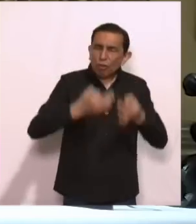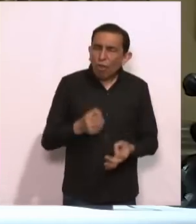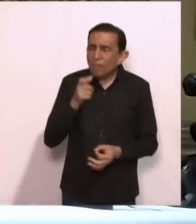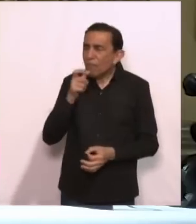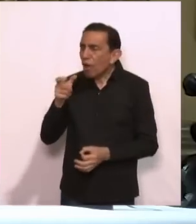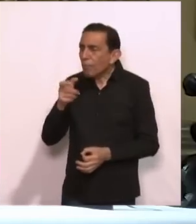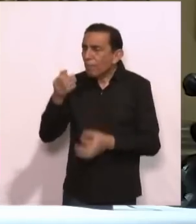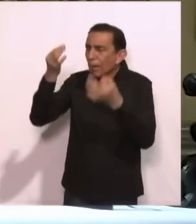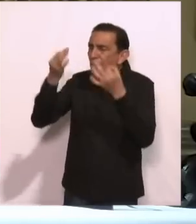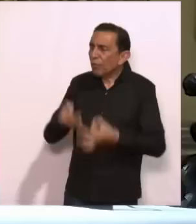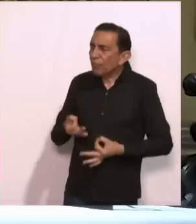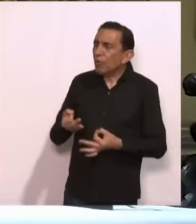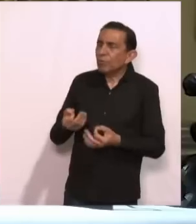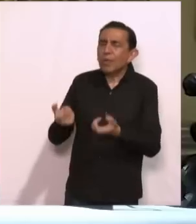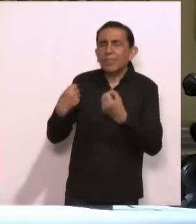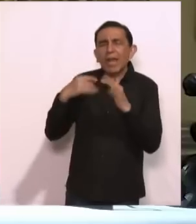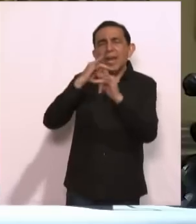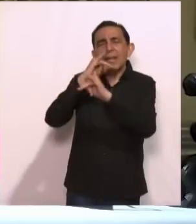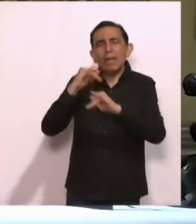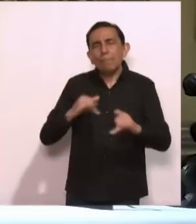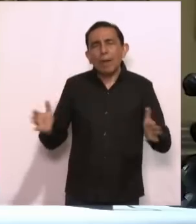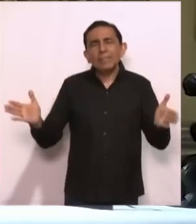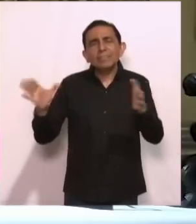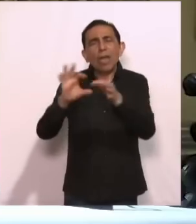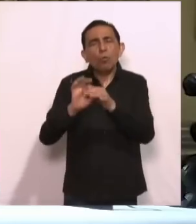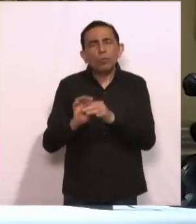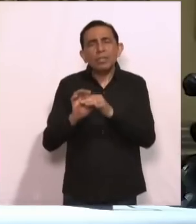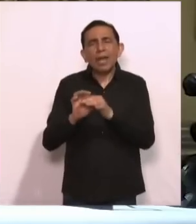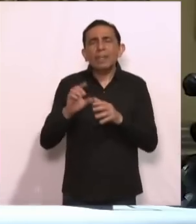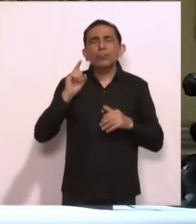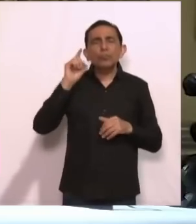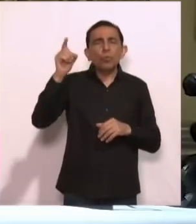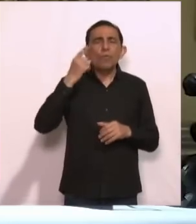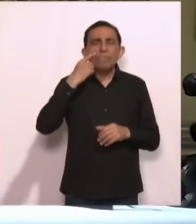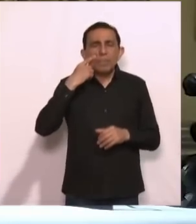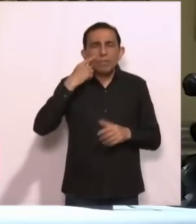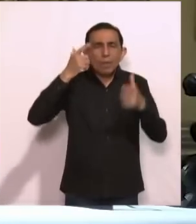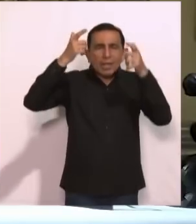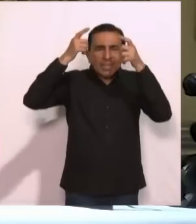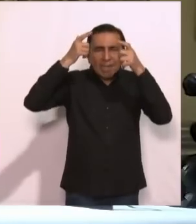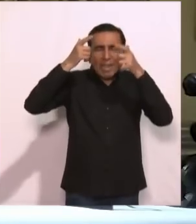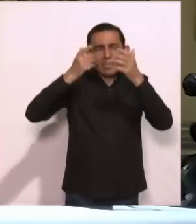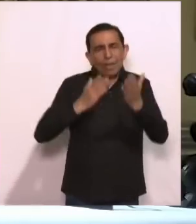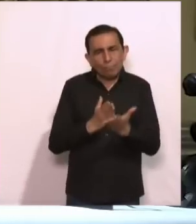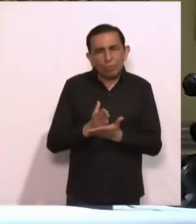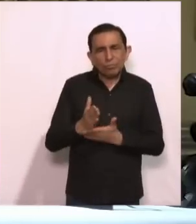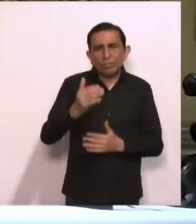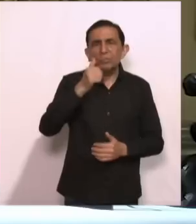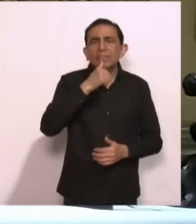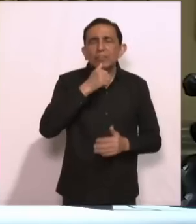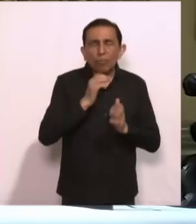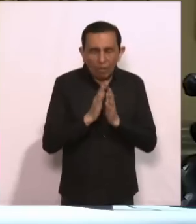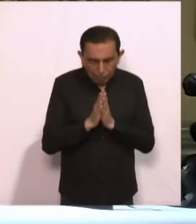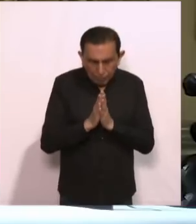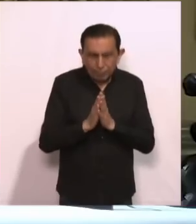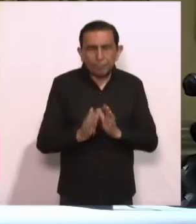tu palabra, concédele la paz y la unidad, tú que vives y reinas por los siglos de los siglos.